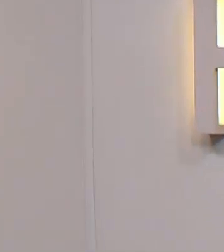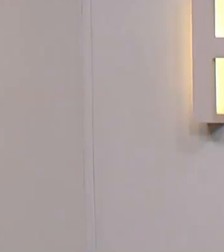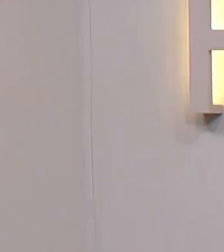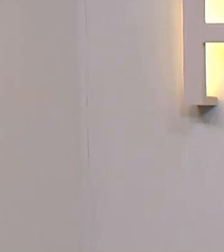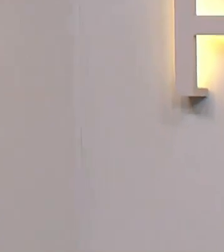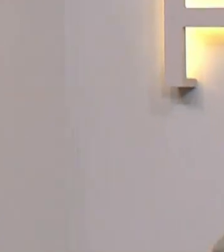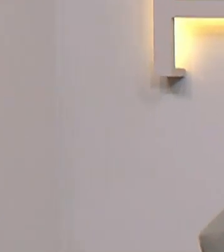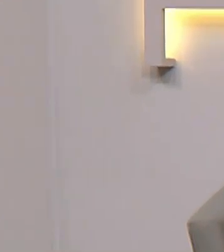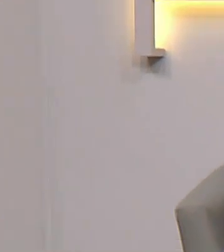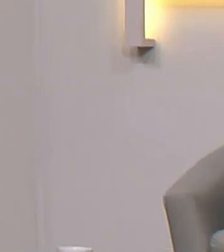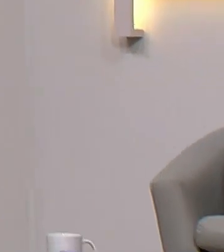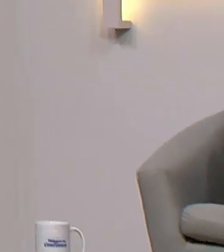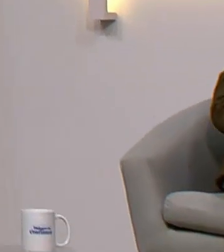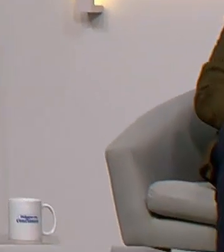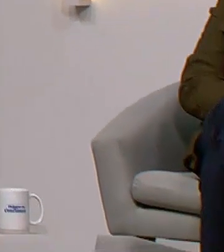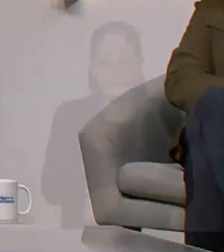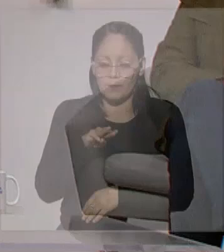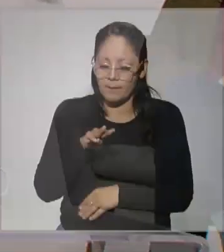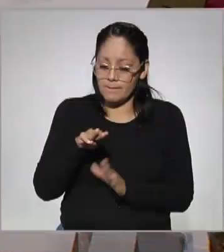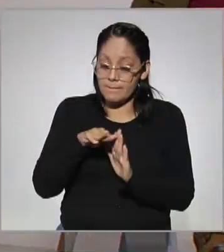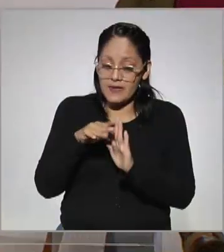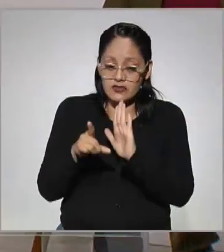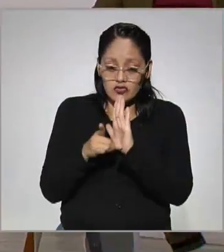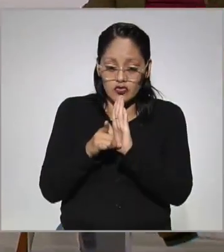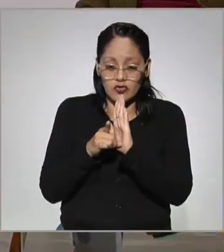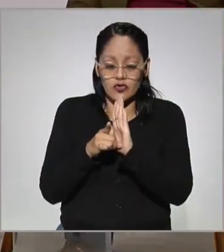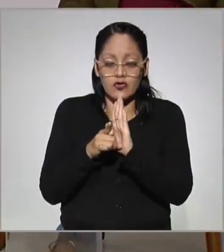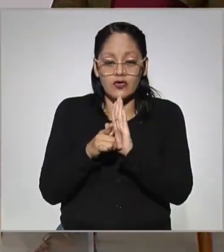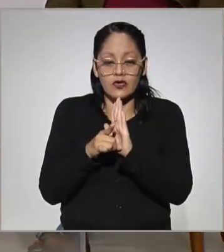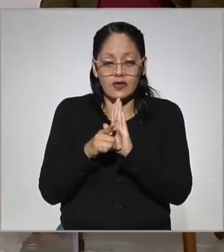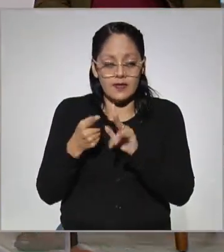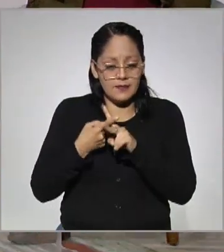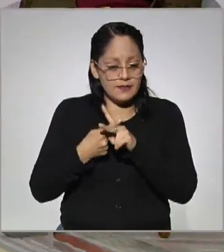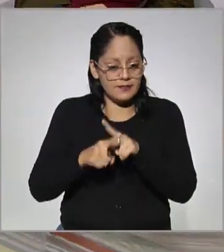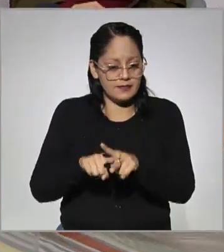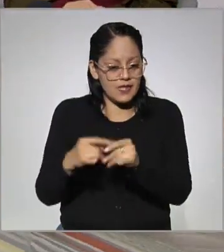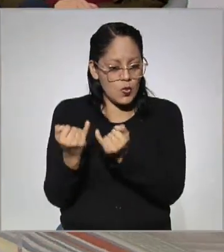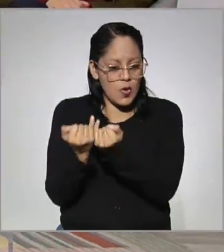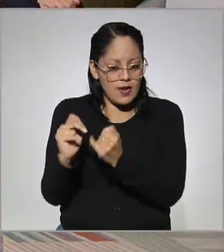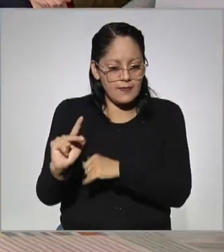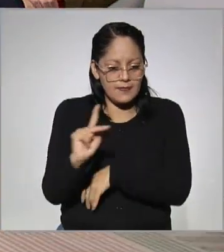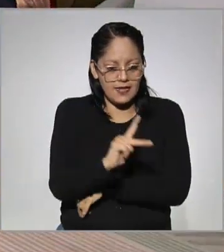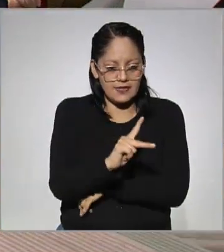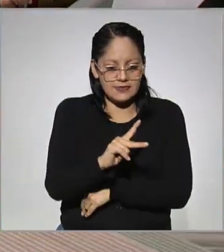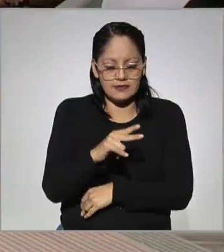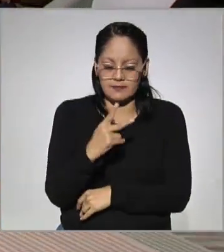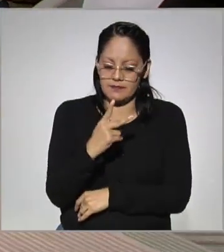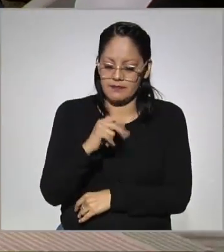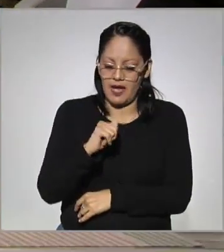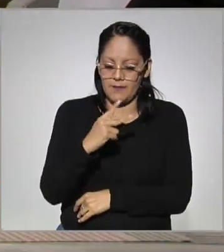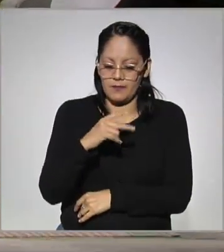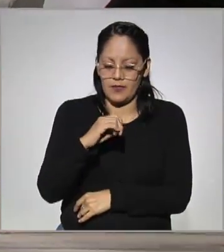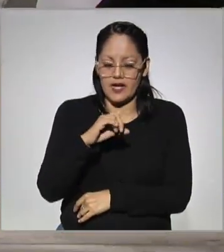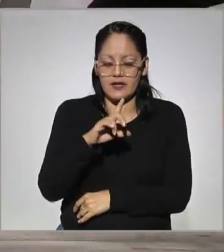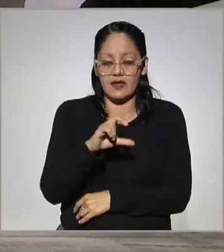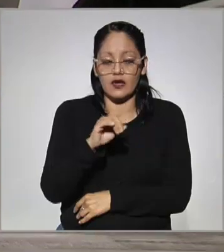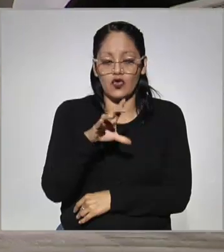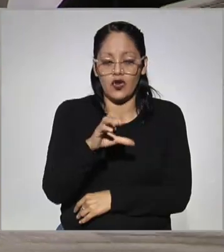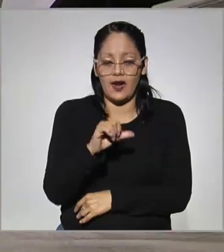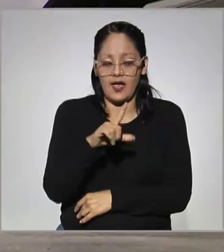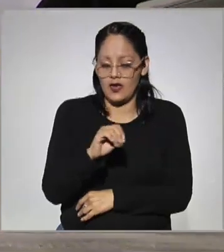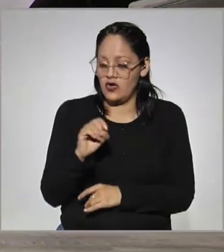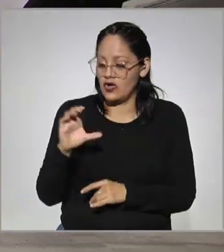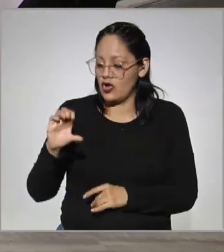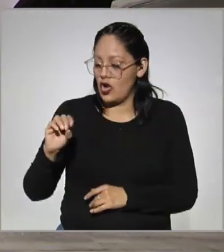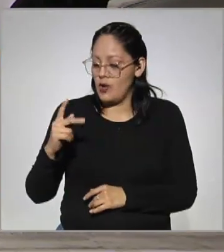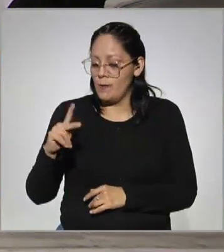Doctores, podemos decir entonces que la metodología al principio es igual que la de un Papá Nicolau normal, de una colposcopía. Exactamente. ¿A quién